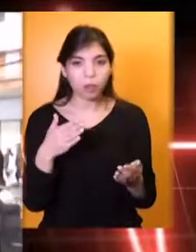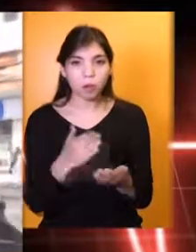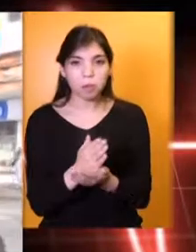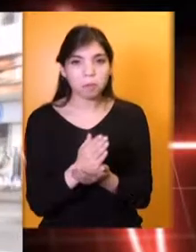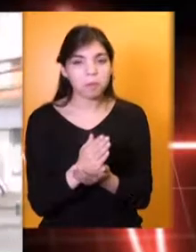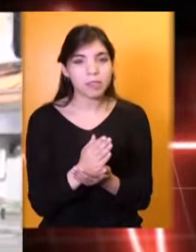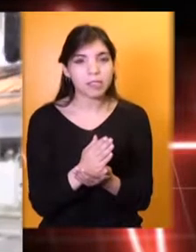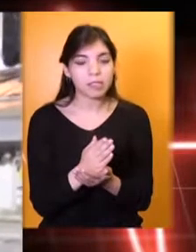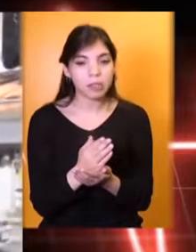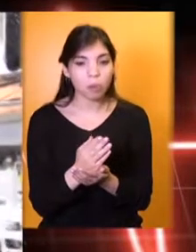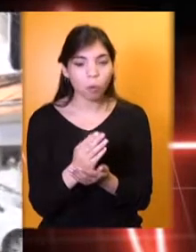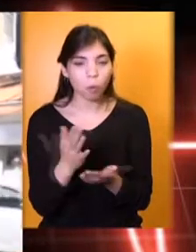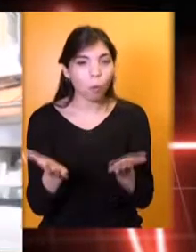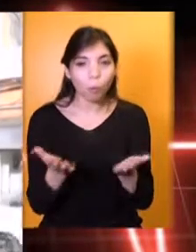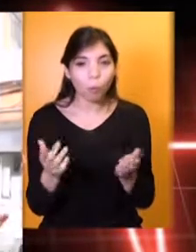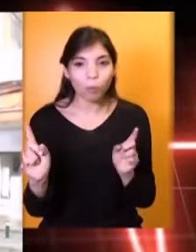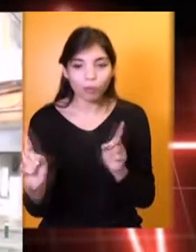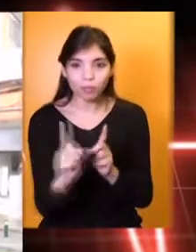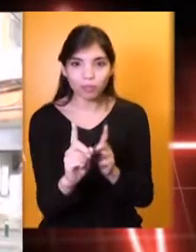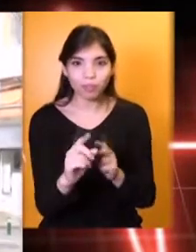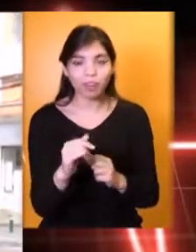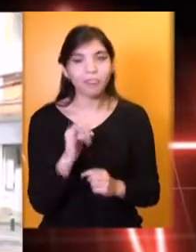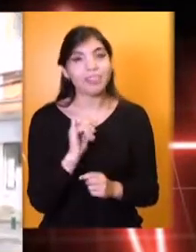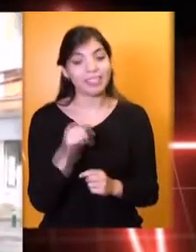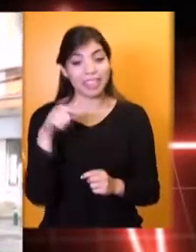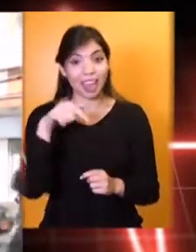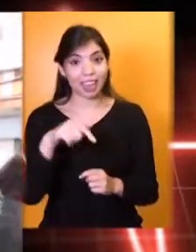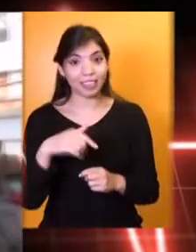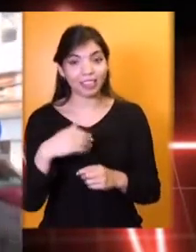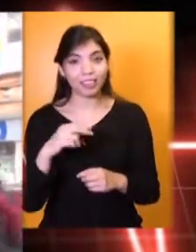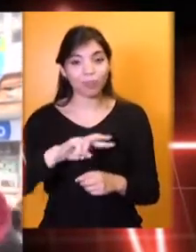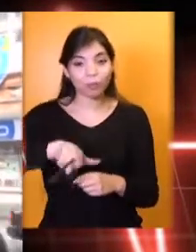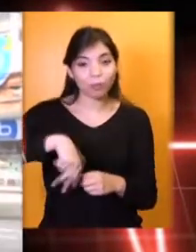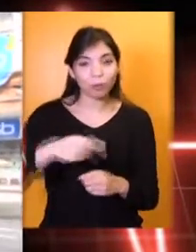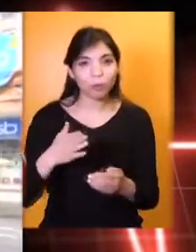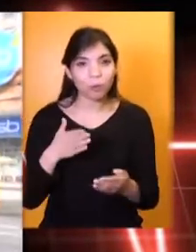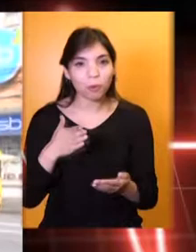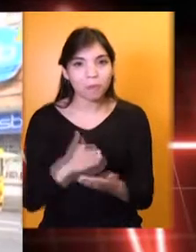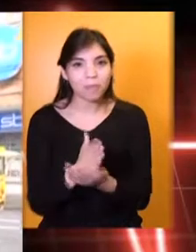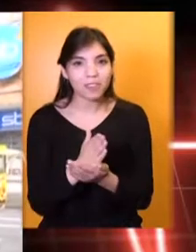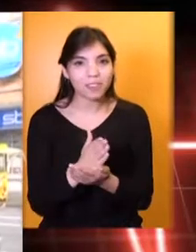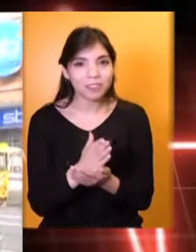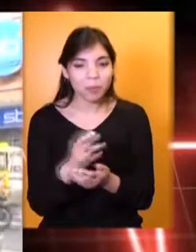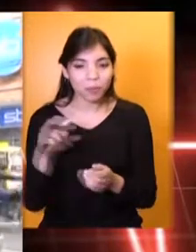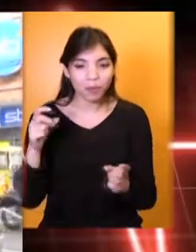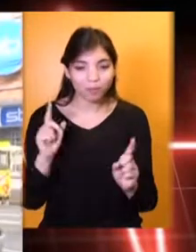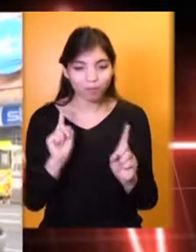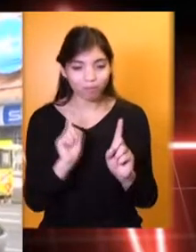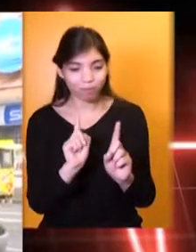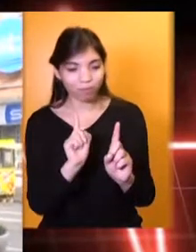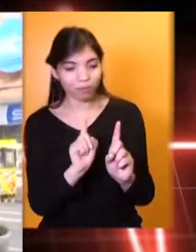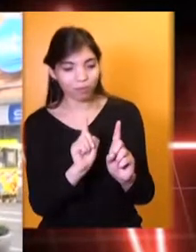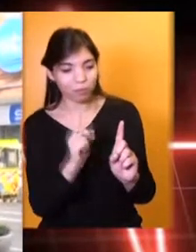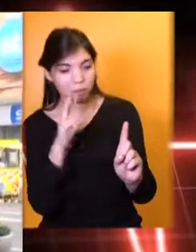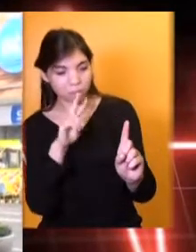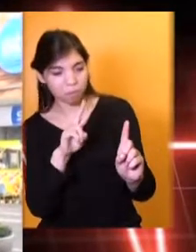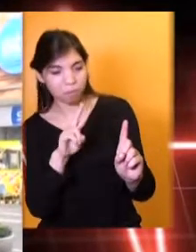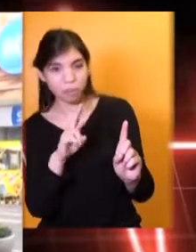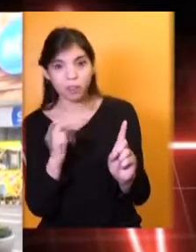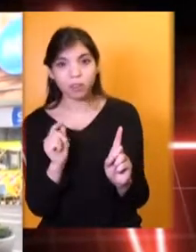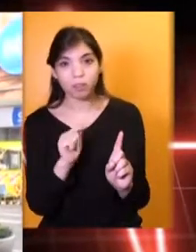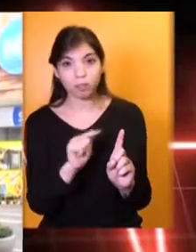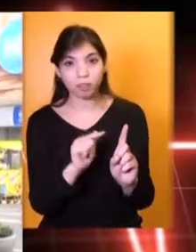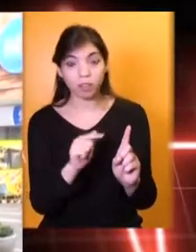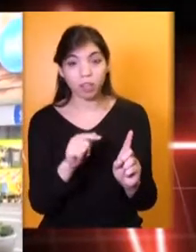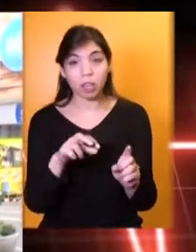reconocimos. Se inicia el primer momento aquí, que ustedes se encuentran con él. Aquí, correcto. Aquí, de aquí nosotros empezamos a hacer el seguimiento